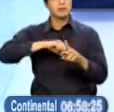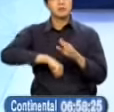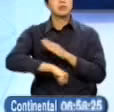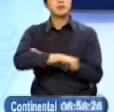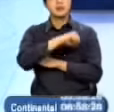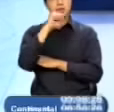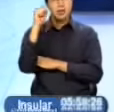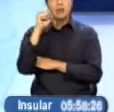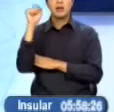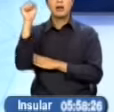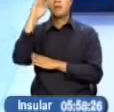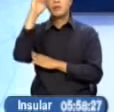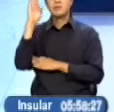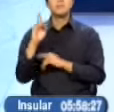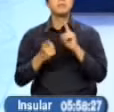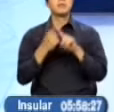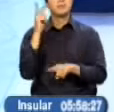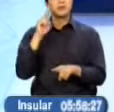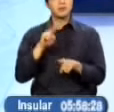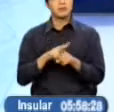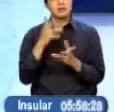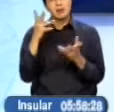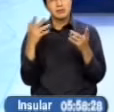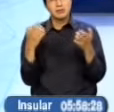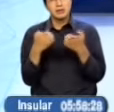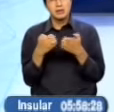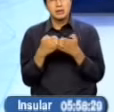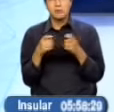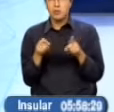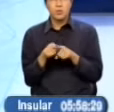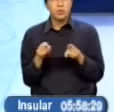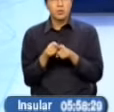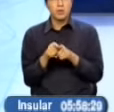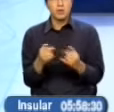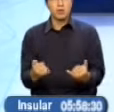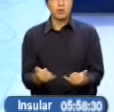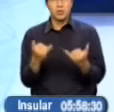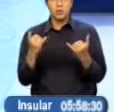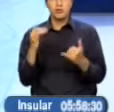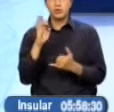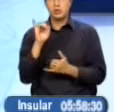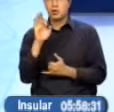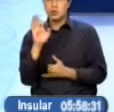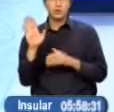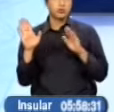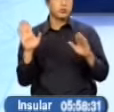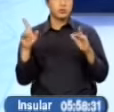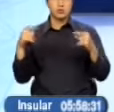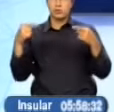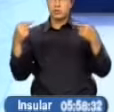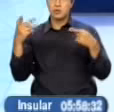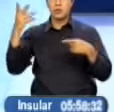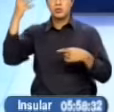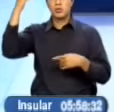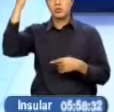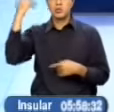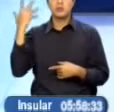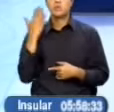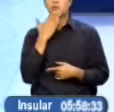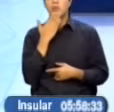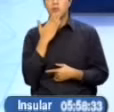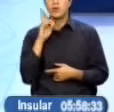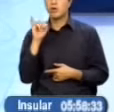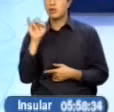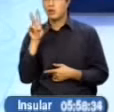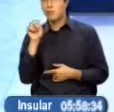nacional frente a los brasileños tal vez no es la misma selección con la que viene el día de hoy de tite y compañía porque claro en aquel entonces estuvieron